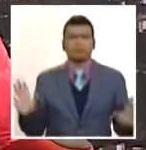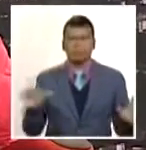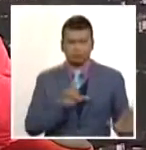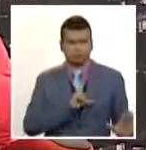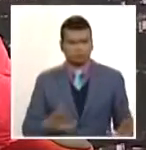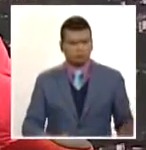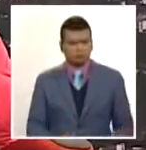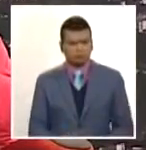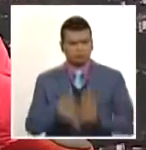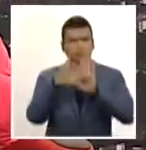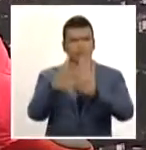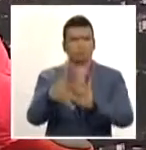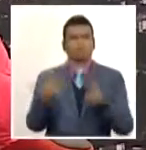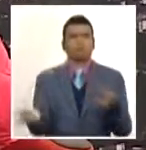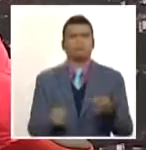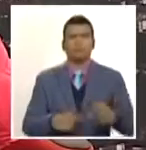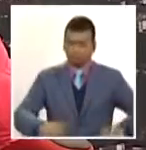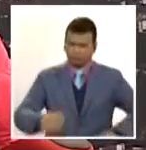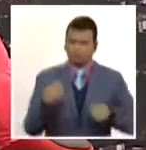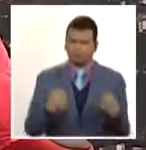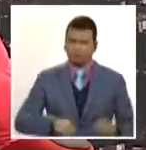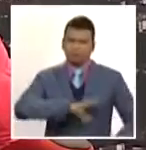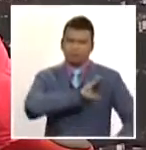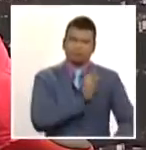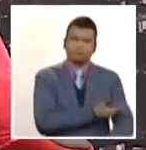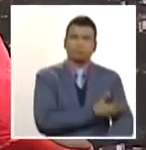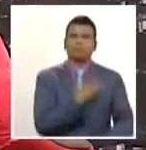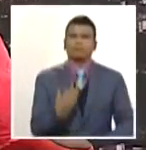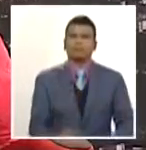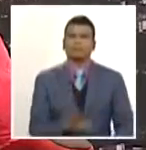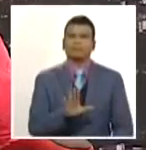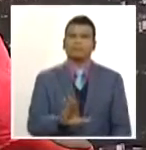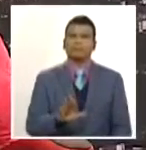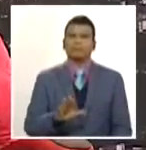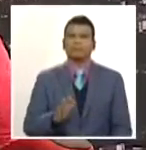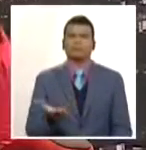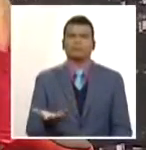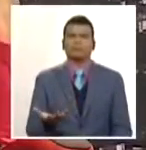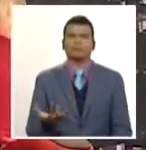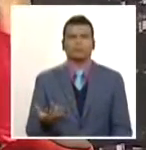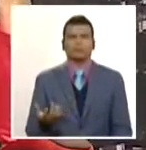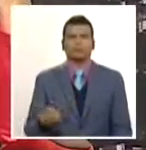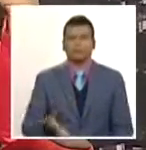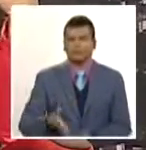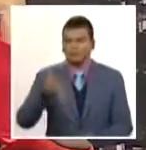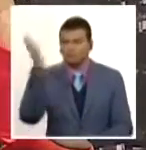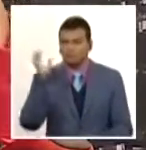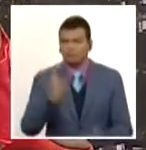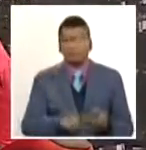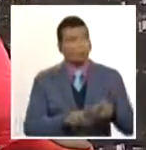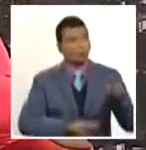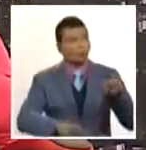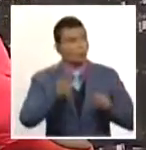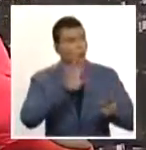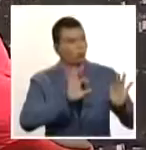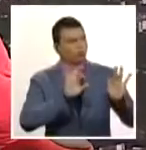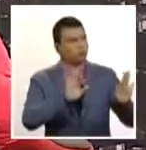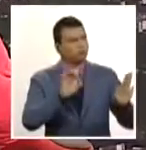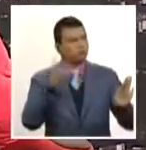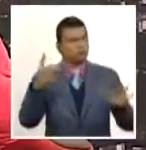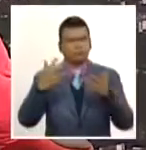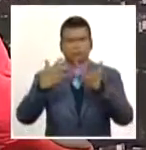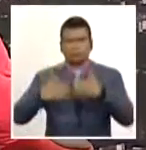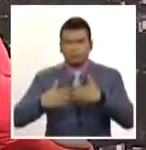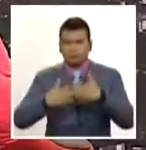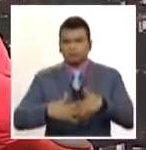liderazgo, un valle que tenga fuerza nuevamente, que sea muy rico y muy atractivo para la